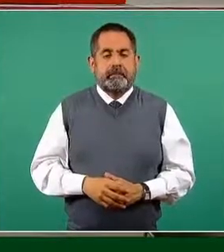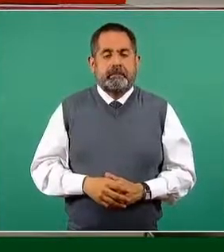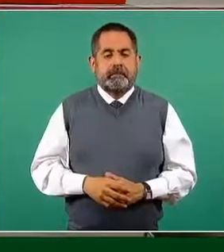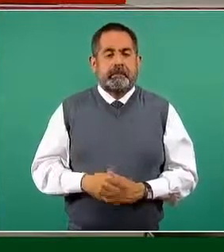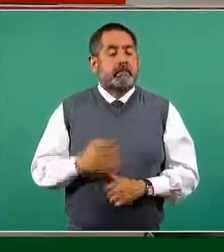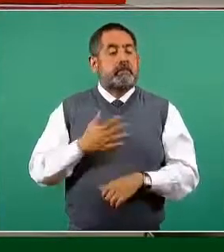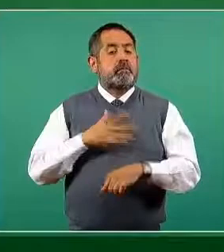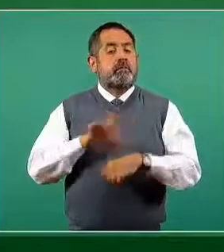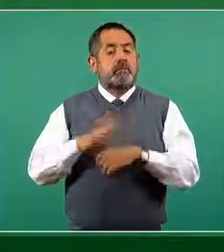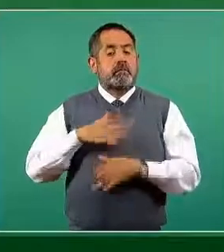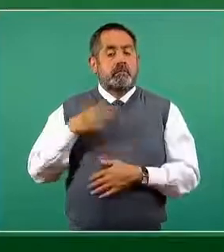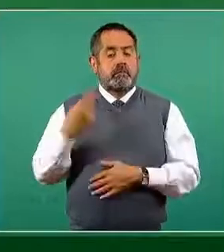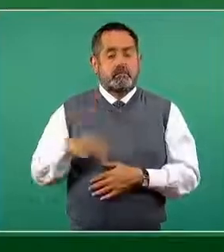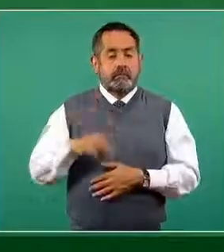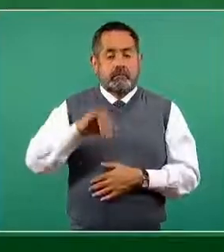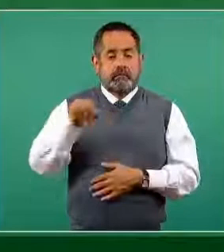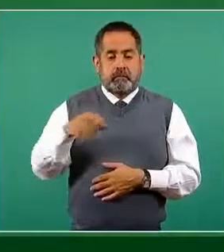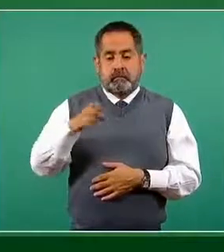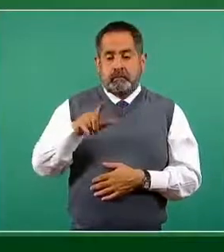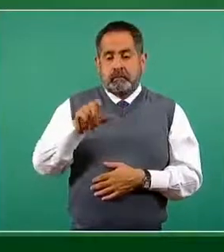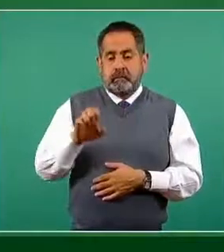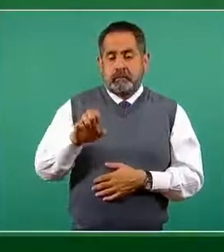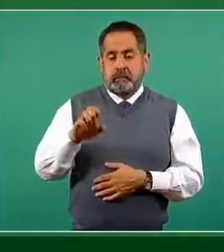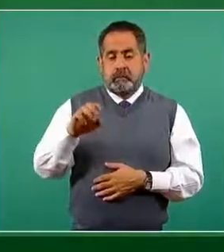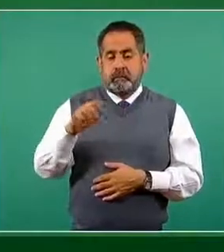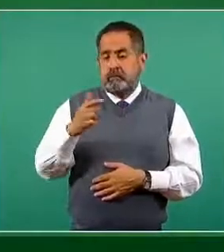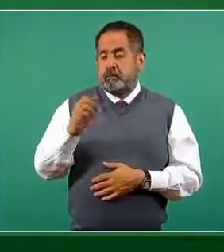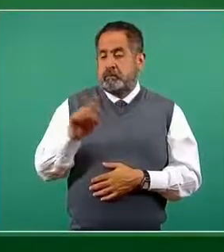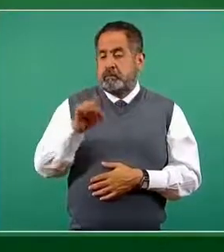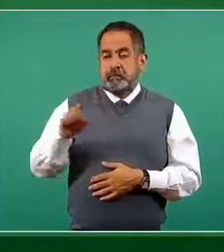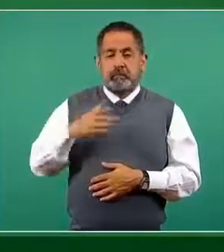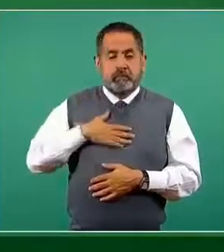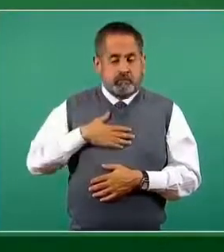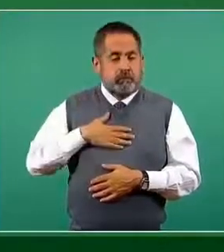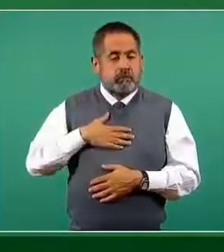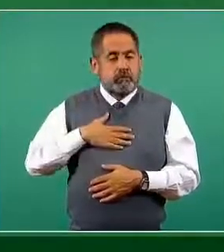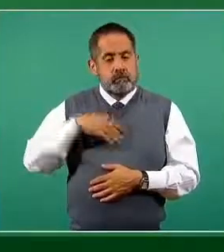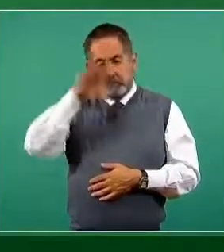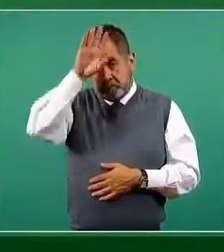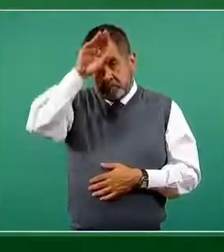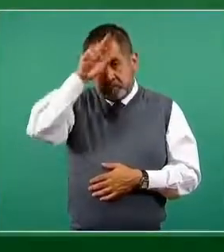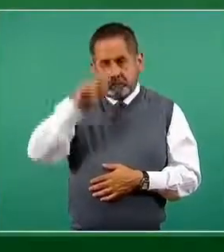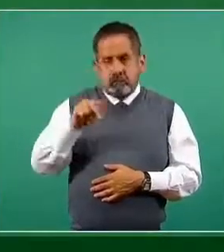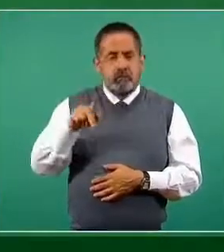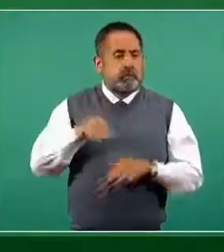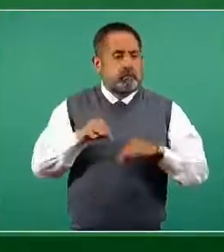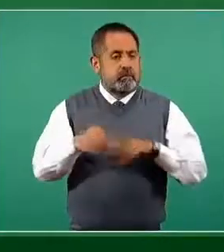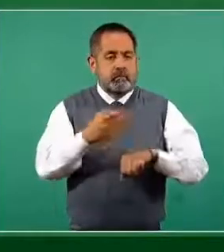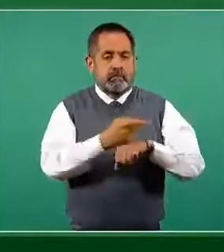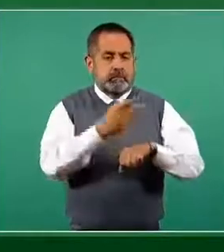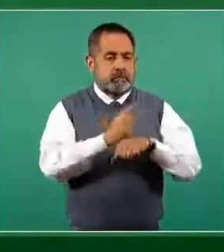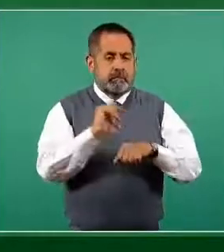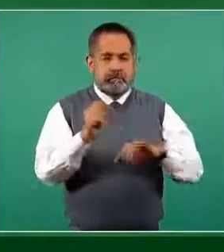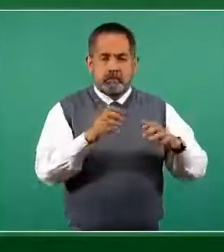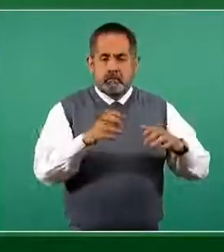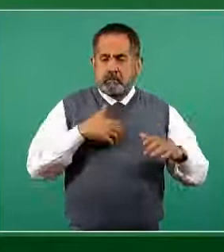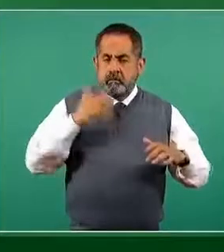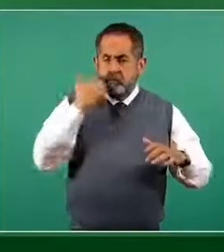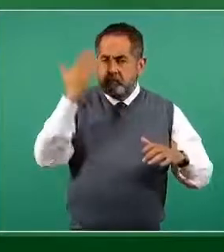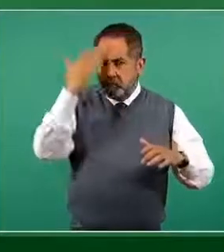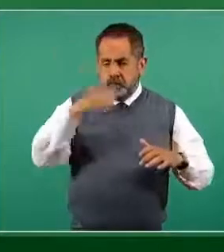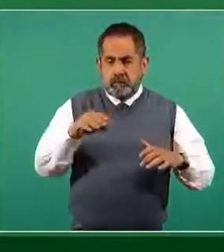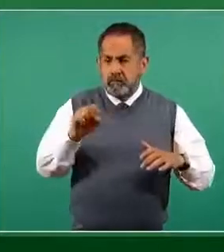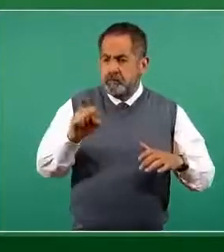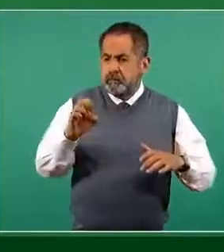Buen día, mi nombre es Jacqueline González, soy de Monterrey, Nuevo León, y trabajo para una preparatoria técnica. Quisiera saber si la